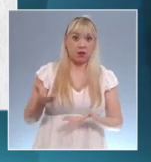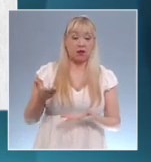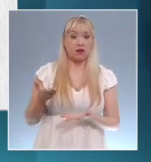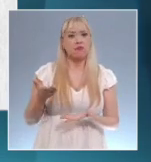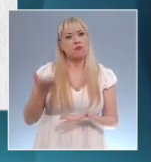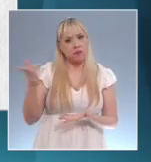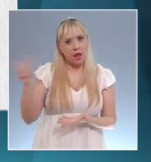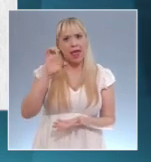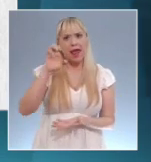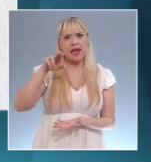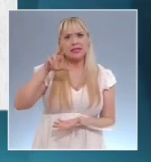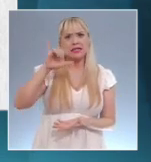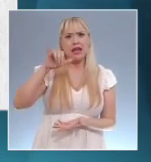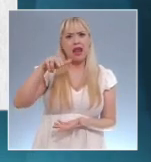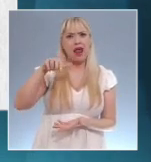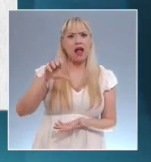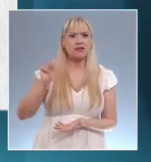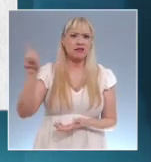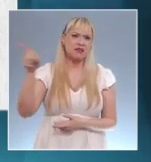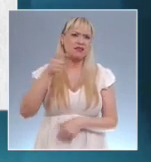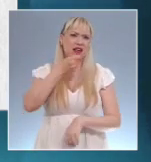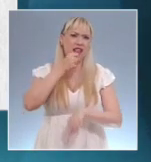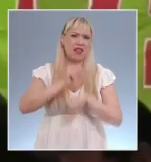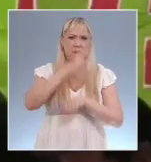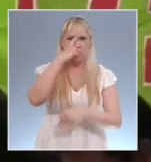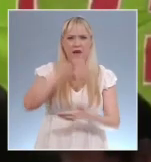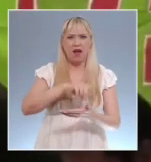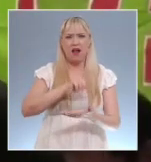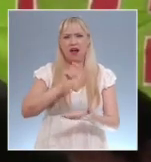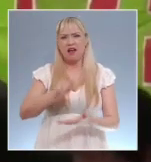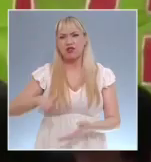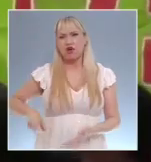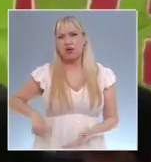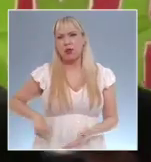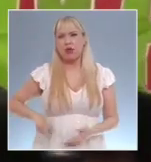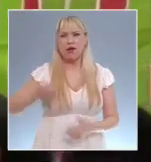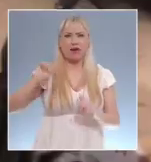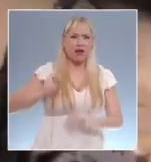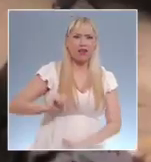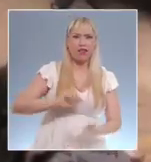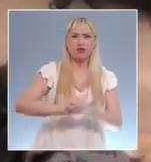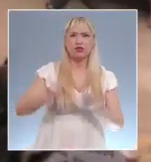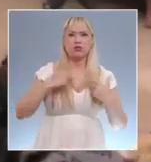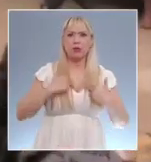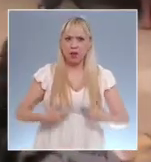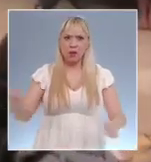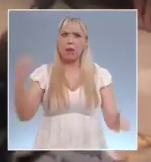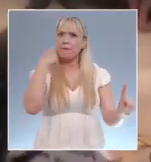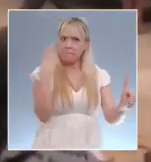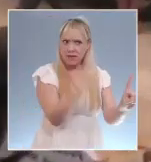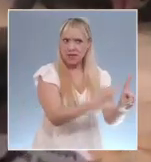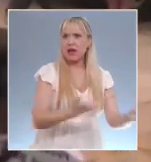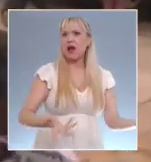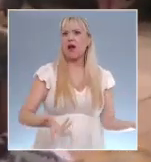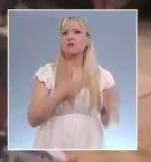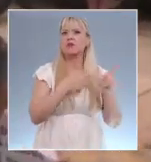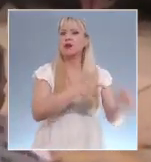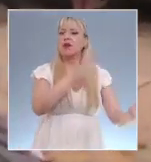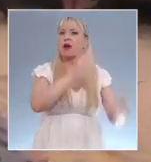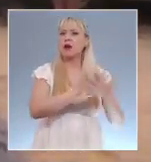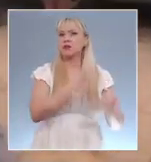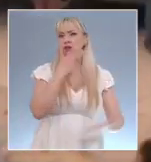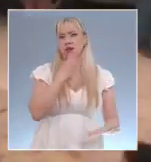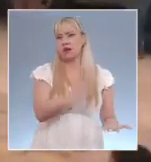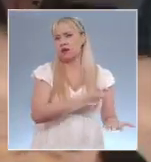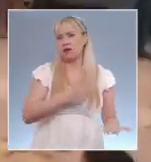terminar sin que haya sido liberado Pablo López Alavés. Lamentaron que no es el único caso que hay en México de personas defensoras de derechos